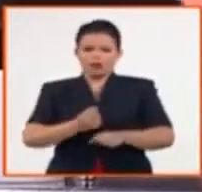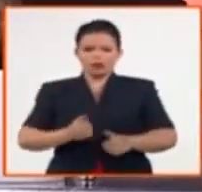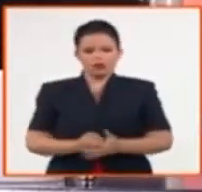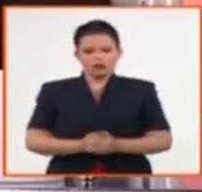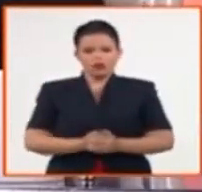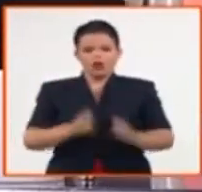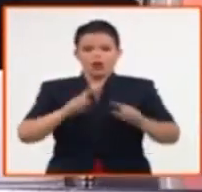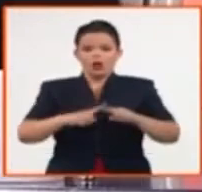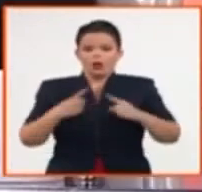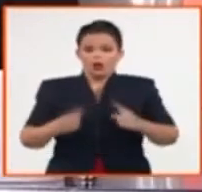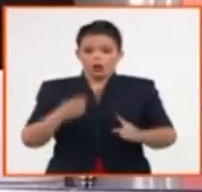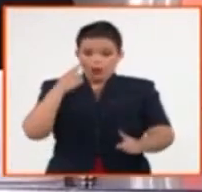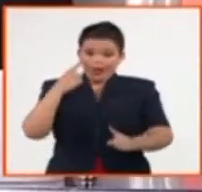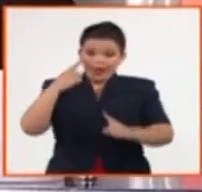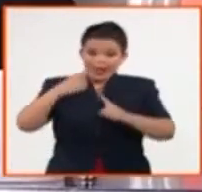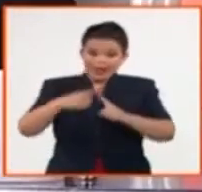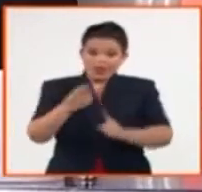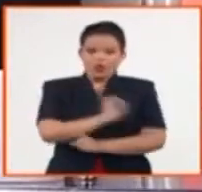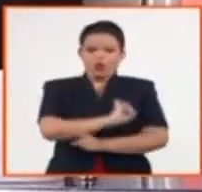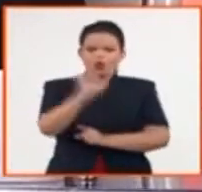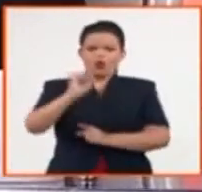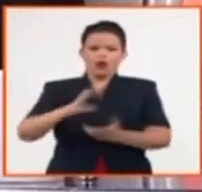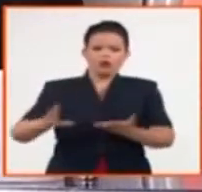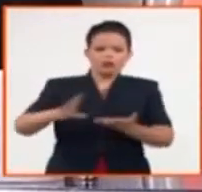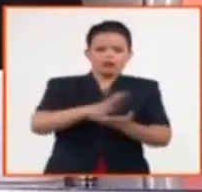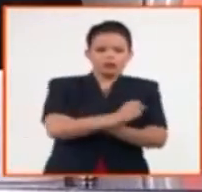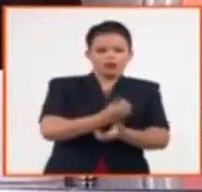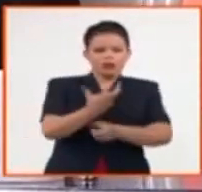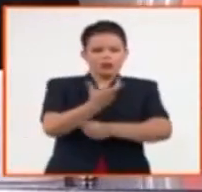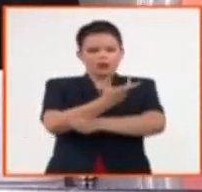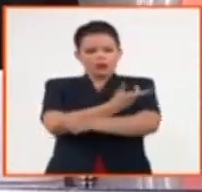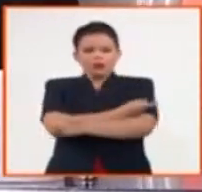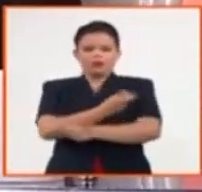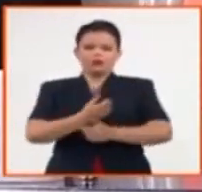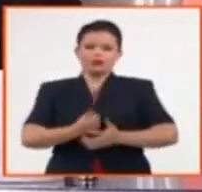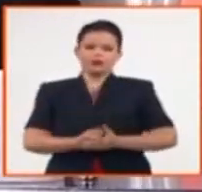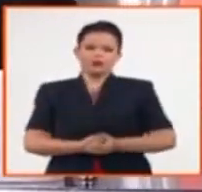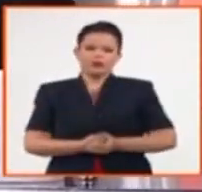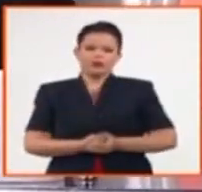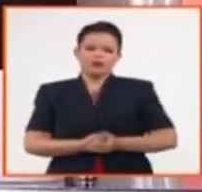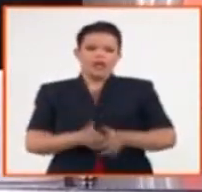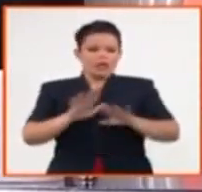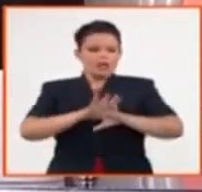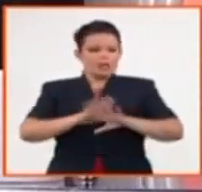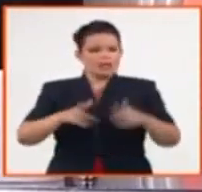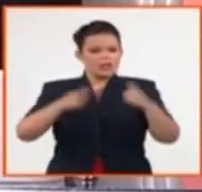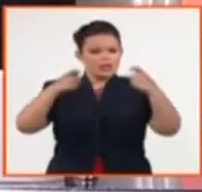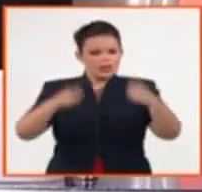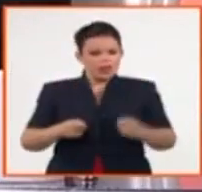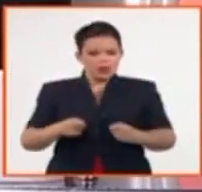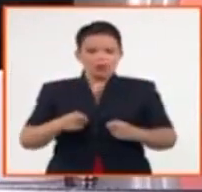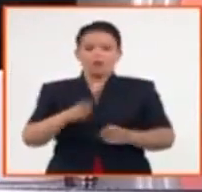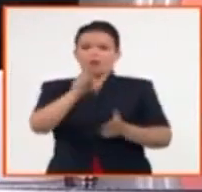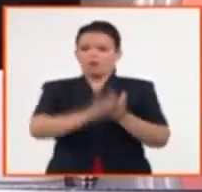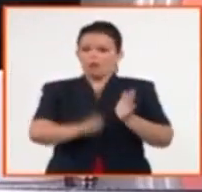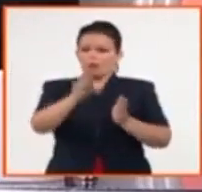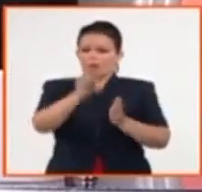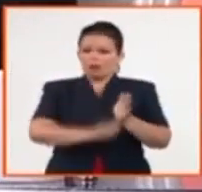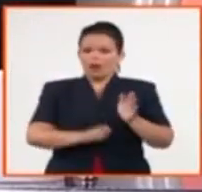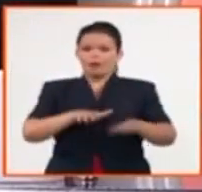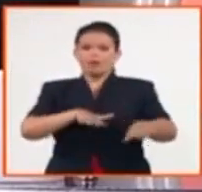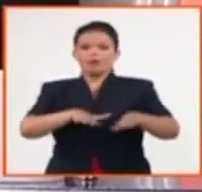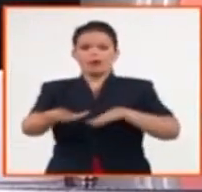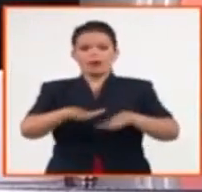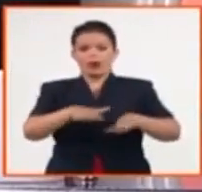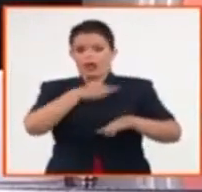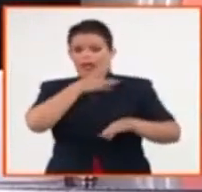vacunación y no establecer mucha diferencia. Por tanto, así lo hemos decidido y así se ha organizado. Por tanto, aunque no hayan estado en el segundo